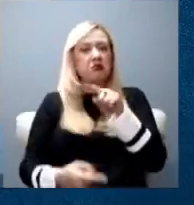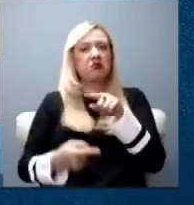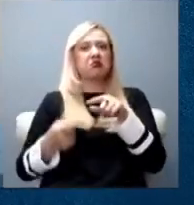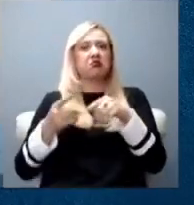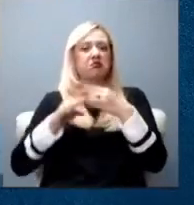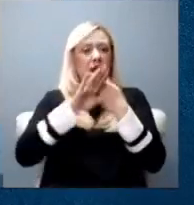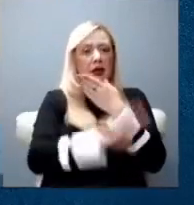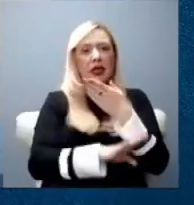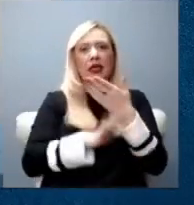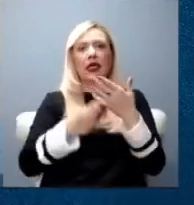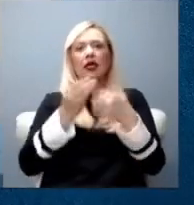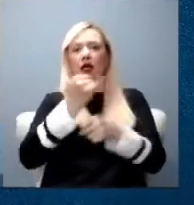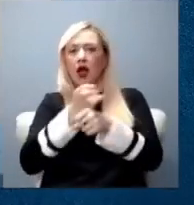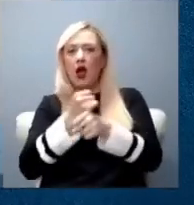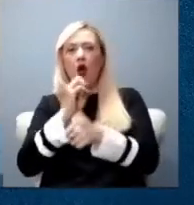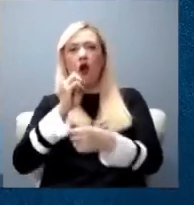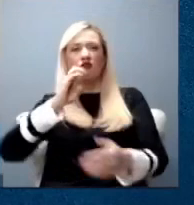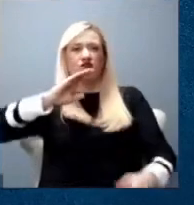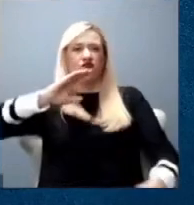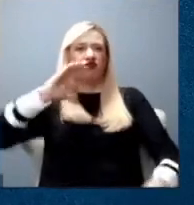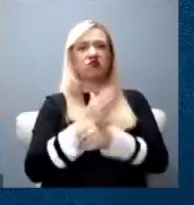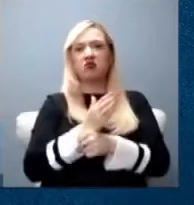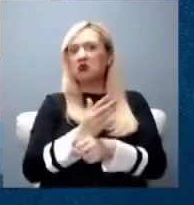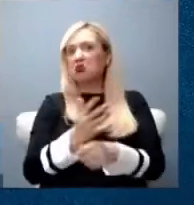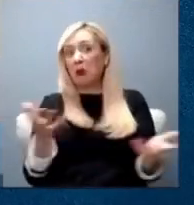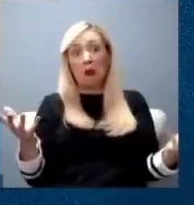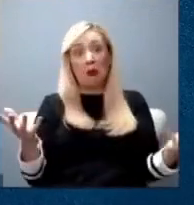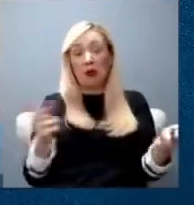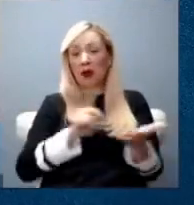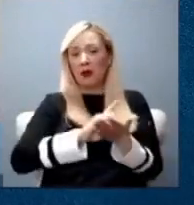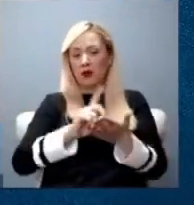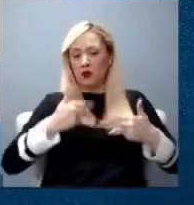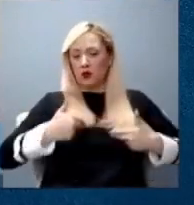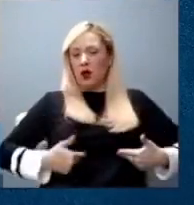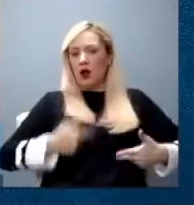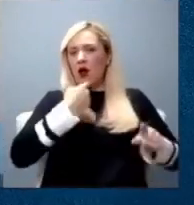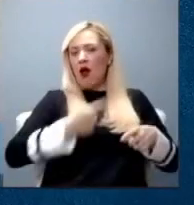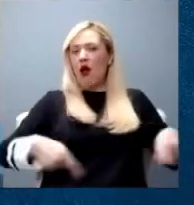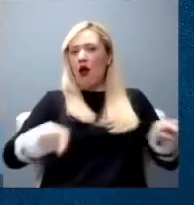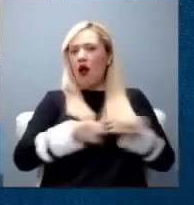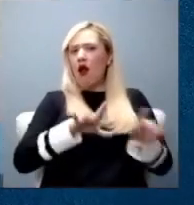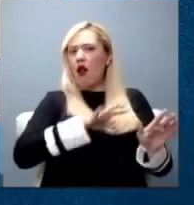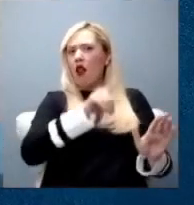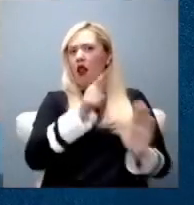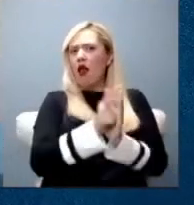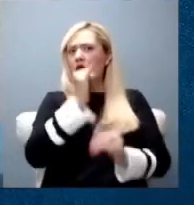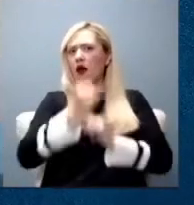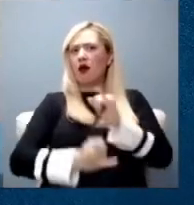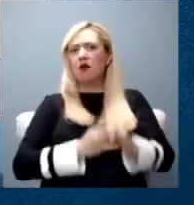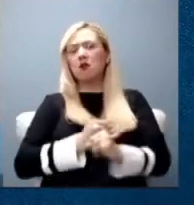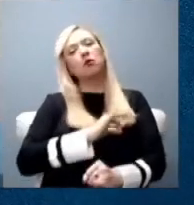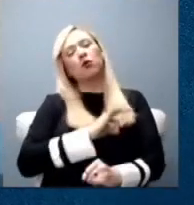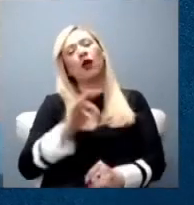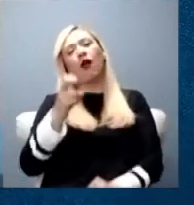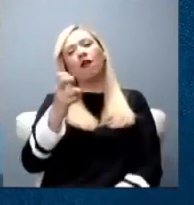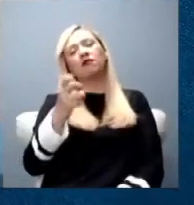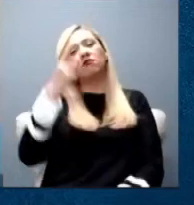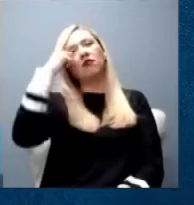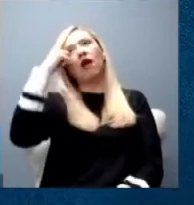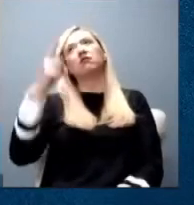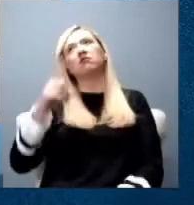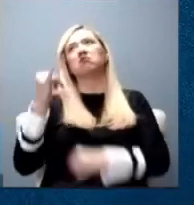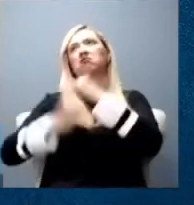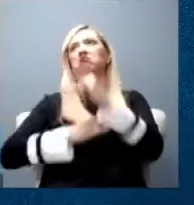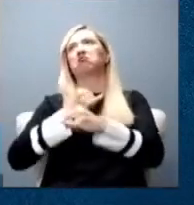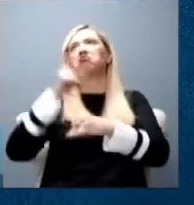y reparar las violaciones a los derechos humanos a la luz de lo establecido por las normas internacionales de derechos humanos, entonces se activan esos procedimientos